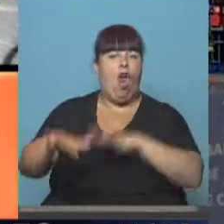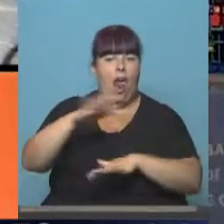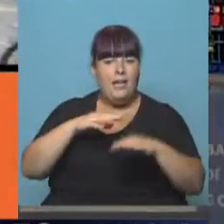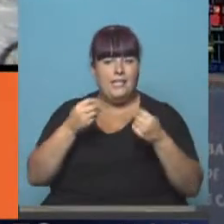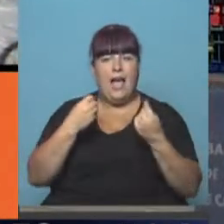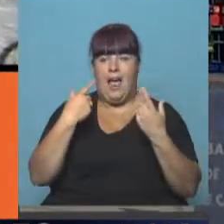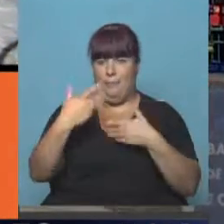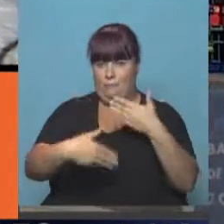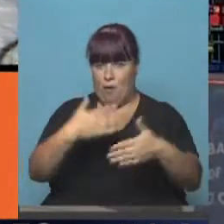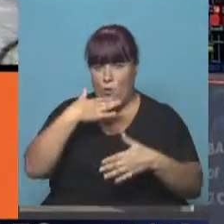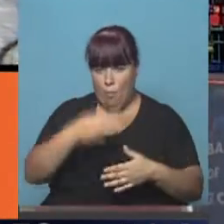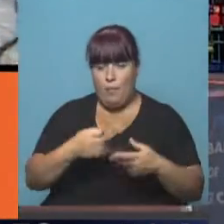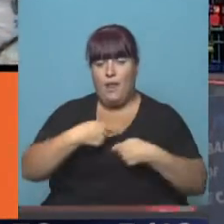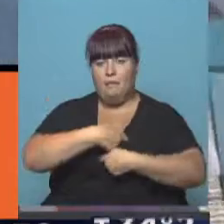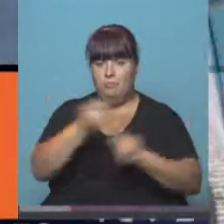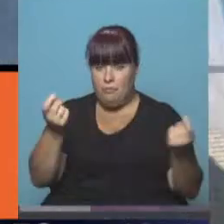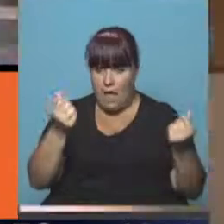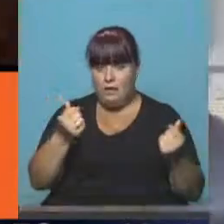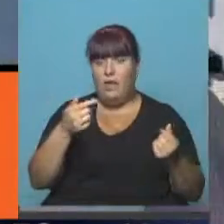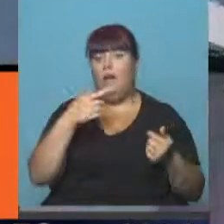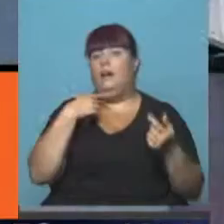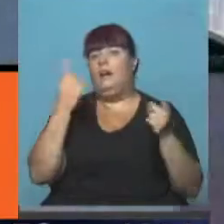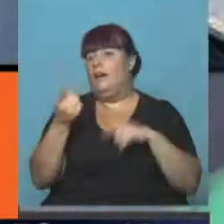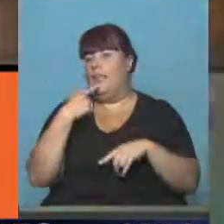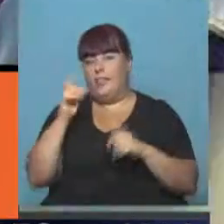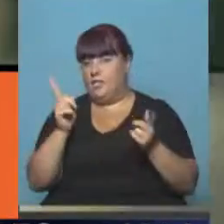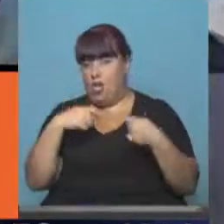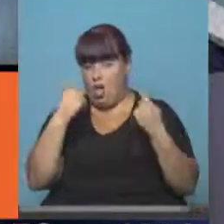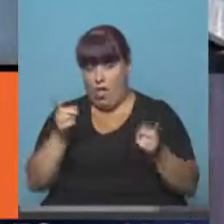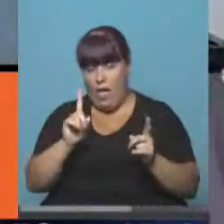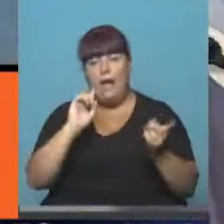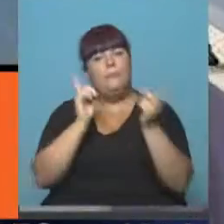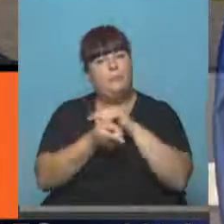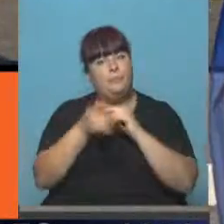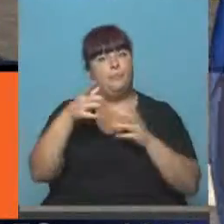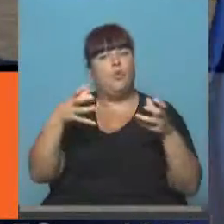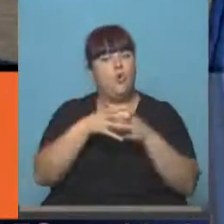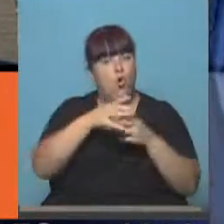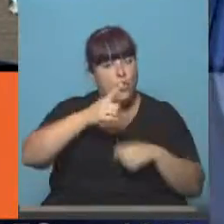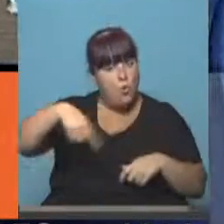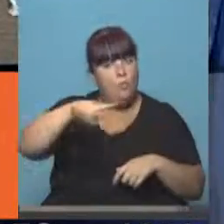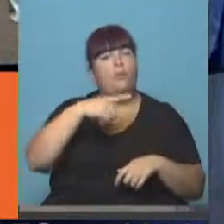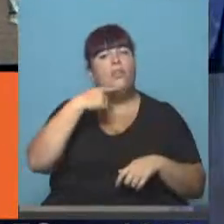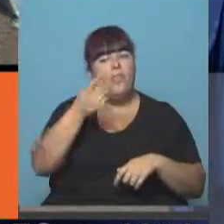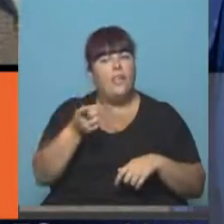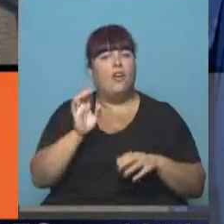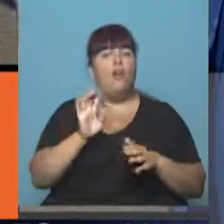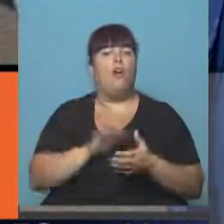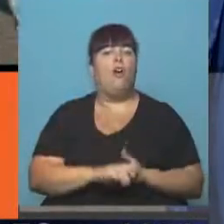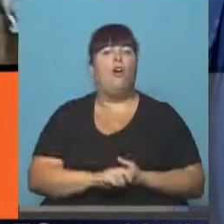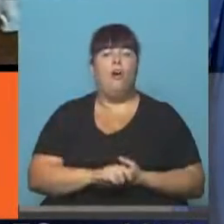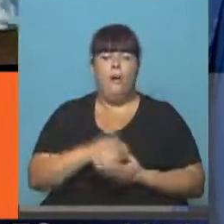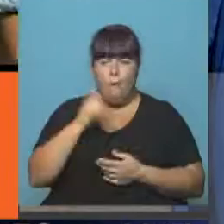para poder llevarlos adelante y la distribución de los mismos y dicen que no se entregó. Sin embargo, las organizaciones aseguran que